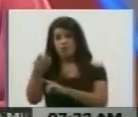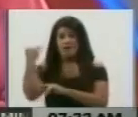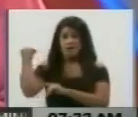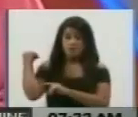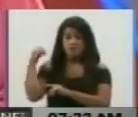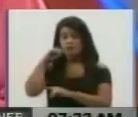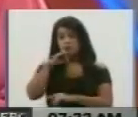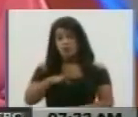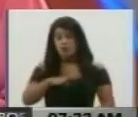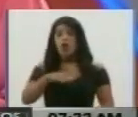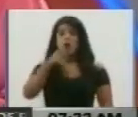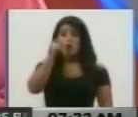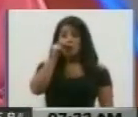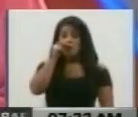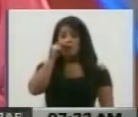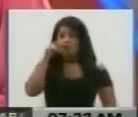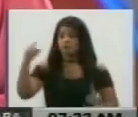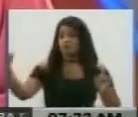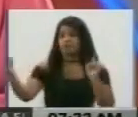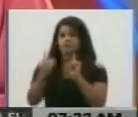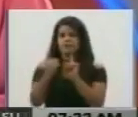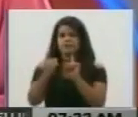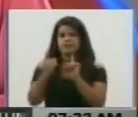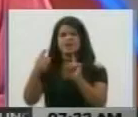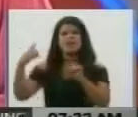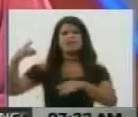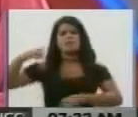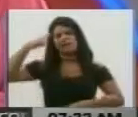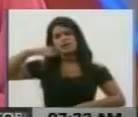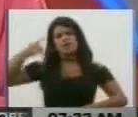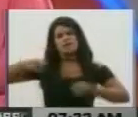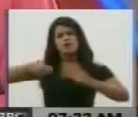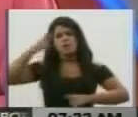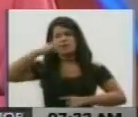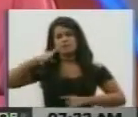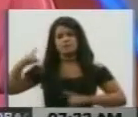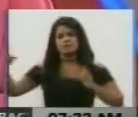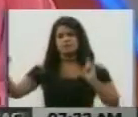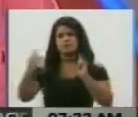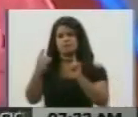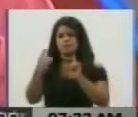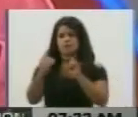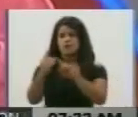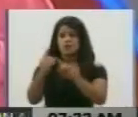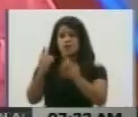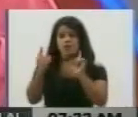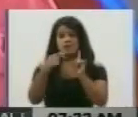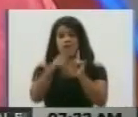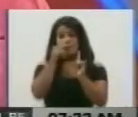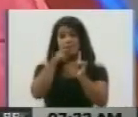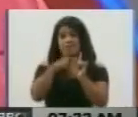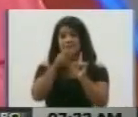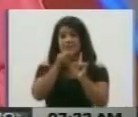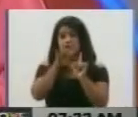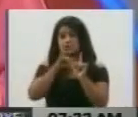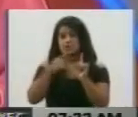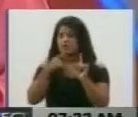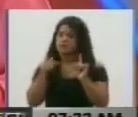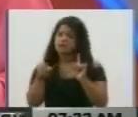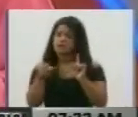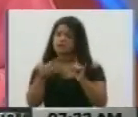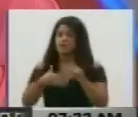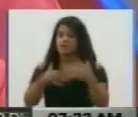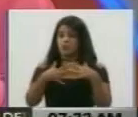un dictador brasileño llamado Emilio Medici. Le decía al dictador, el presidente de los Estados